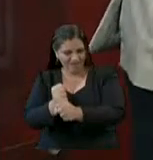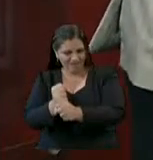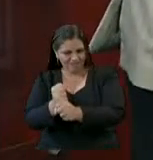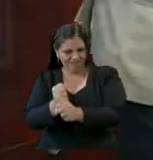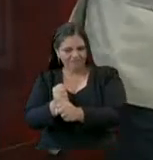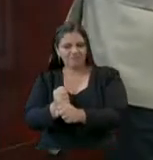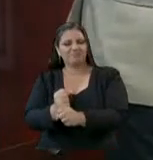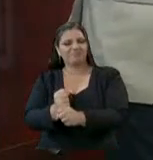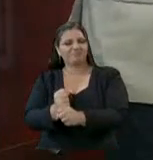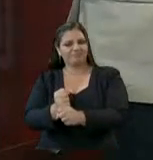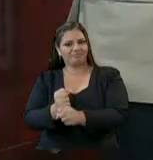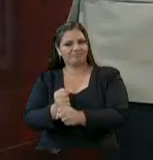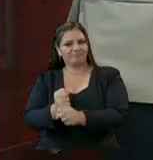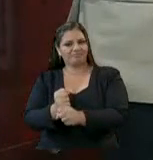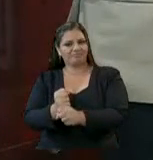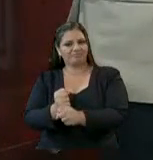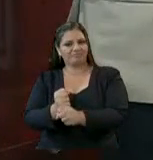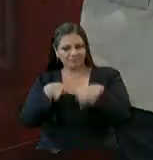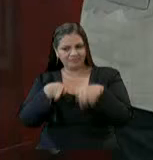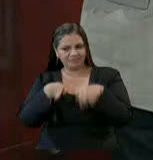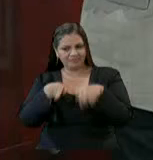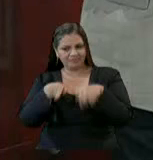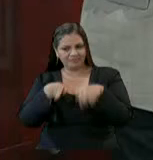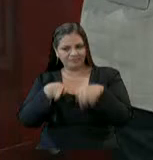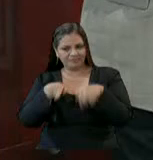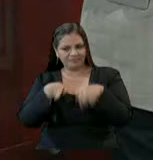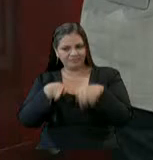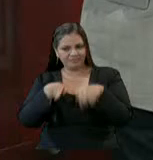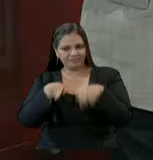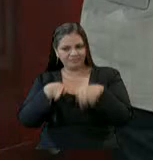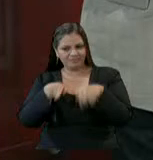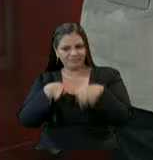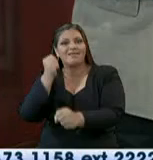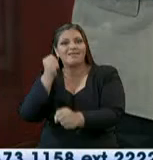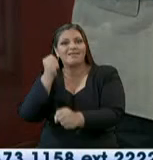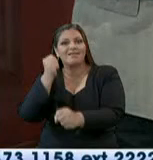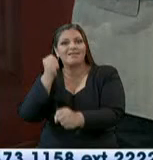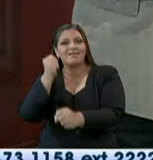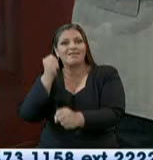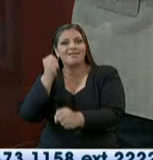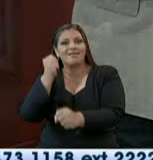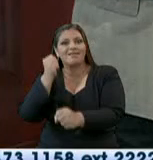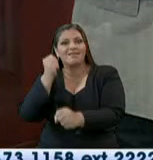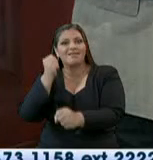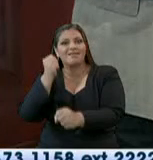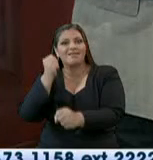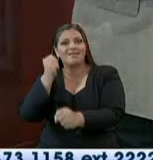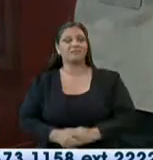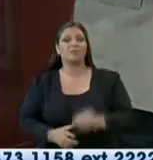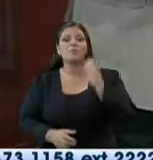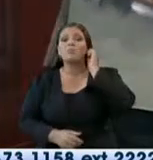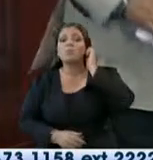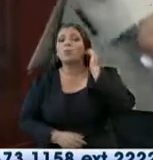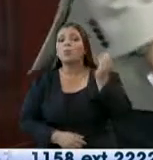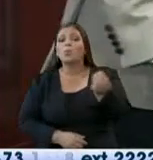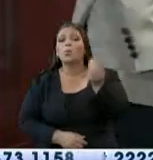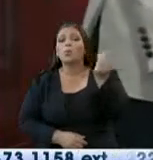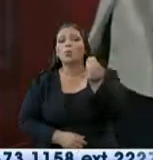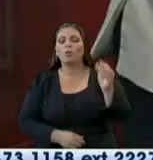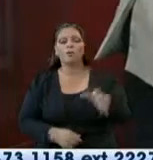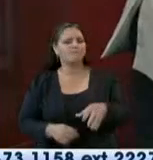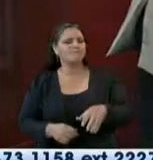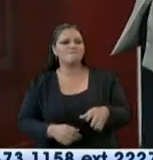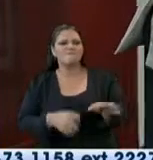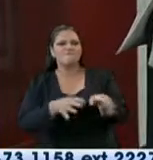Óyeme bien, Luisa, de 80 años de edad, octogenario, por el delito de violación a